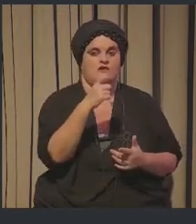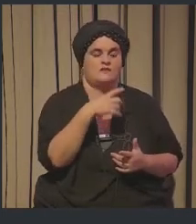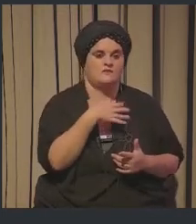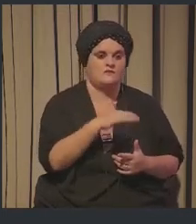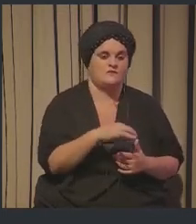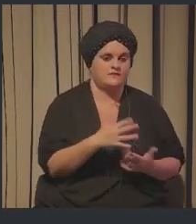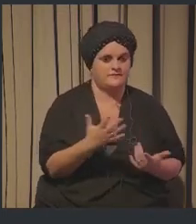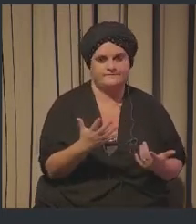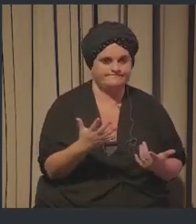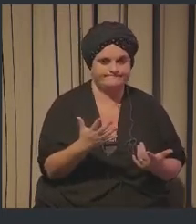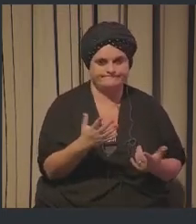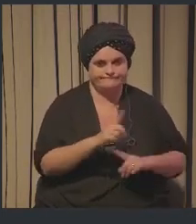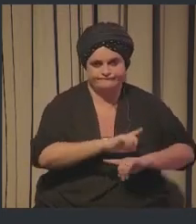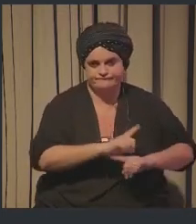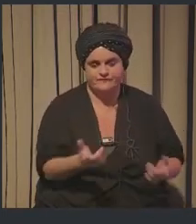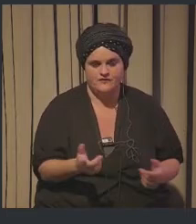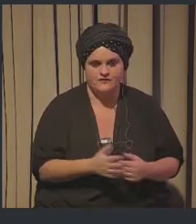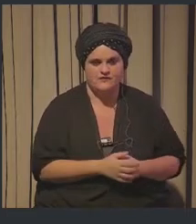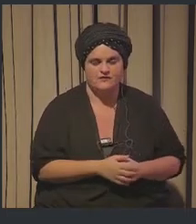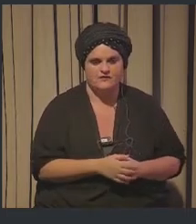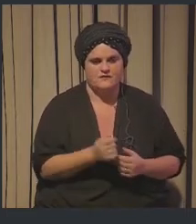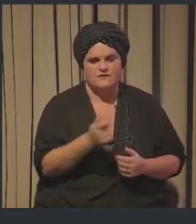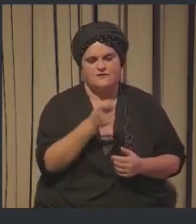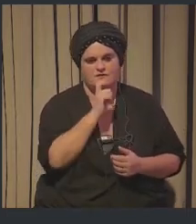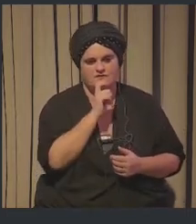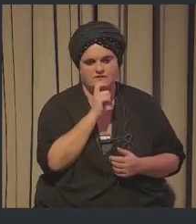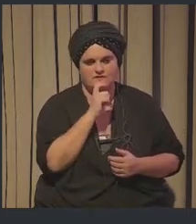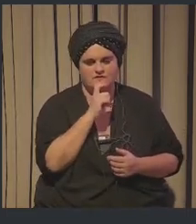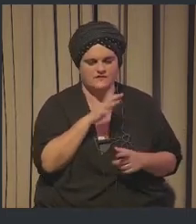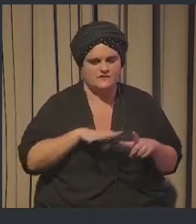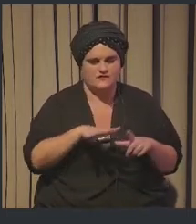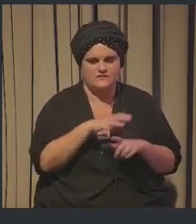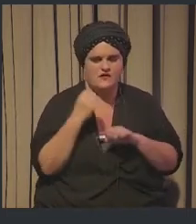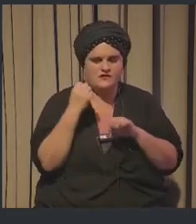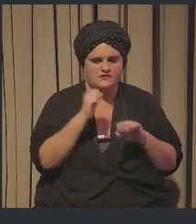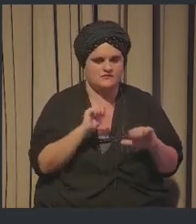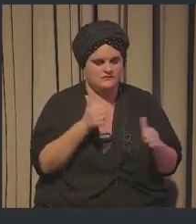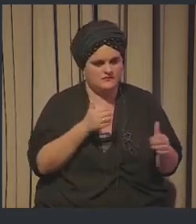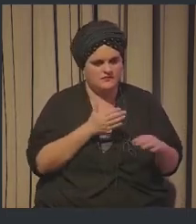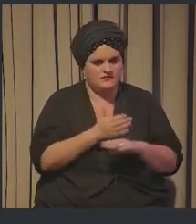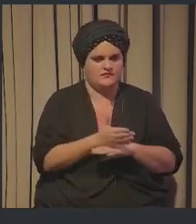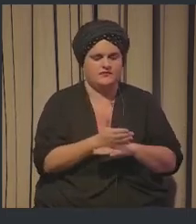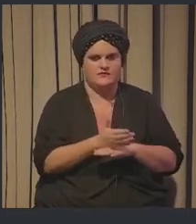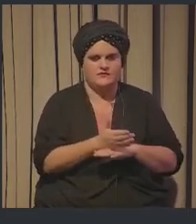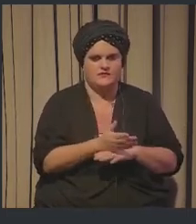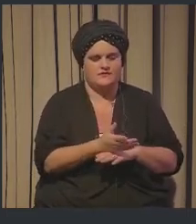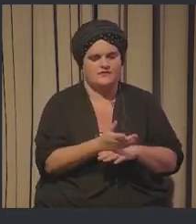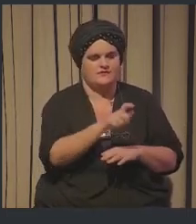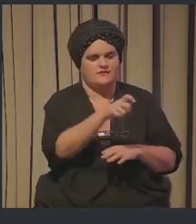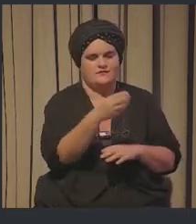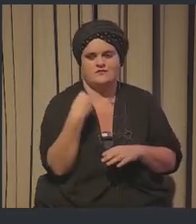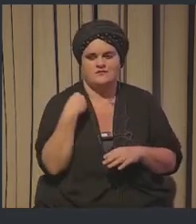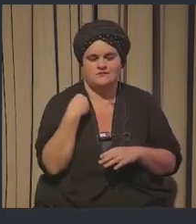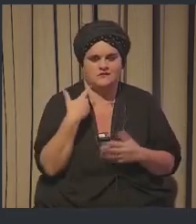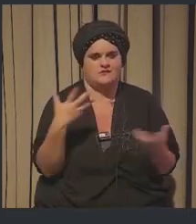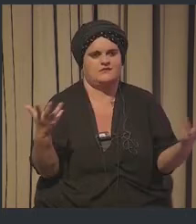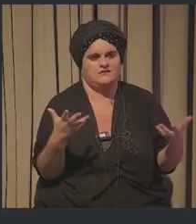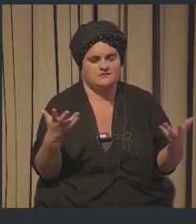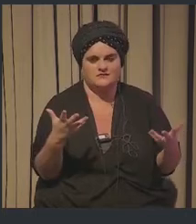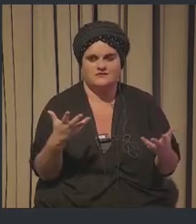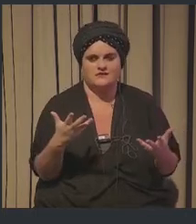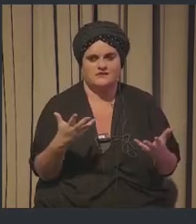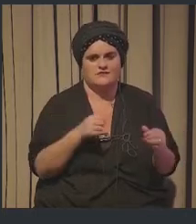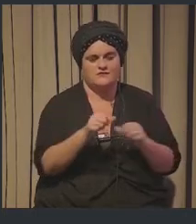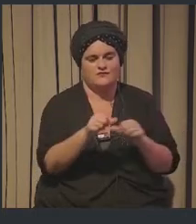es difícil. Y cuando yo entré en este campo hace años, la gente me preguntaba, ¿qué es lo que va a pasar? Y realmente era muy difícil